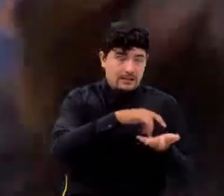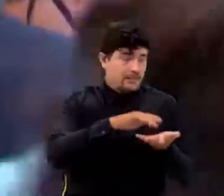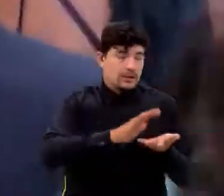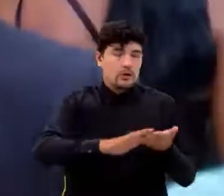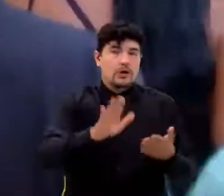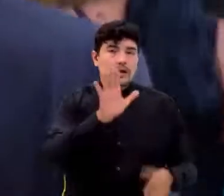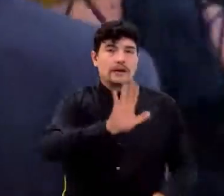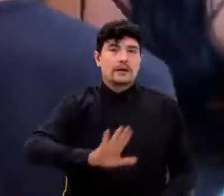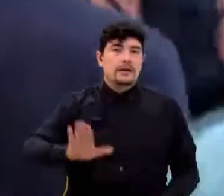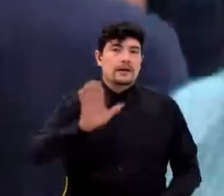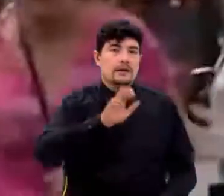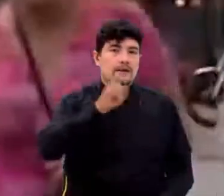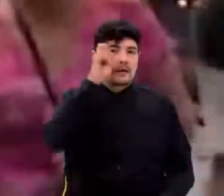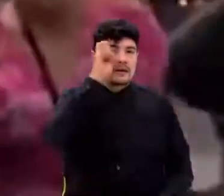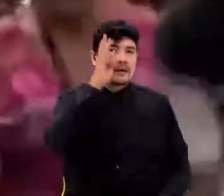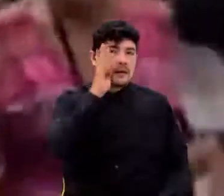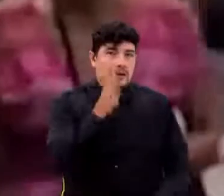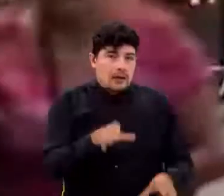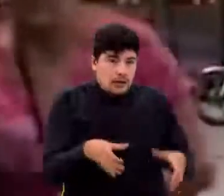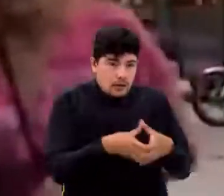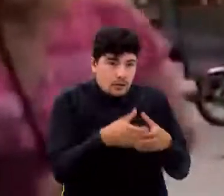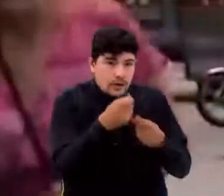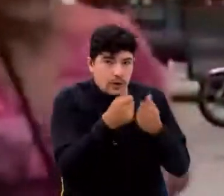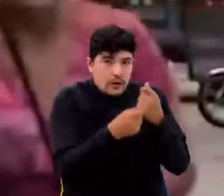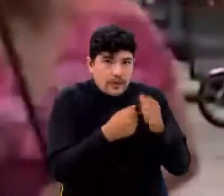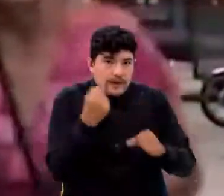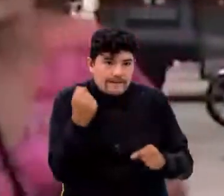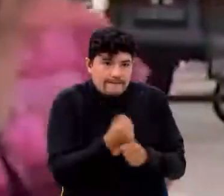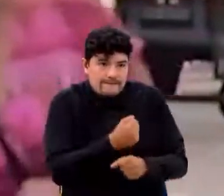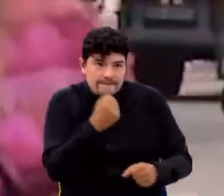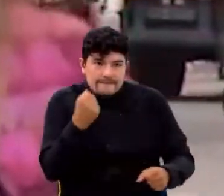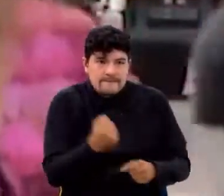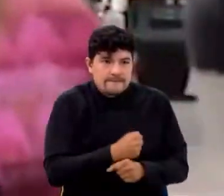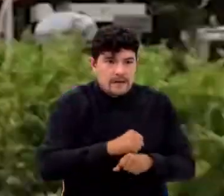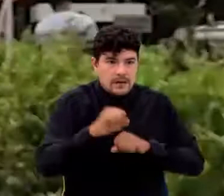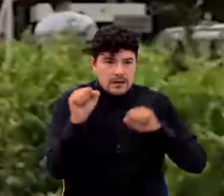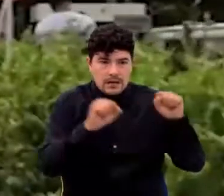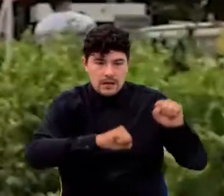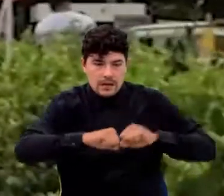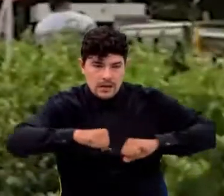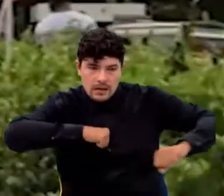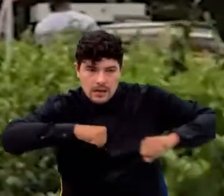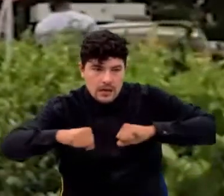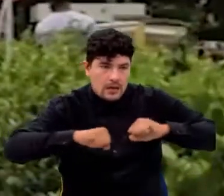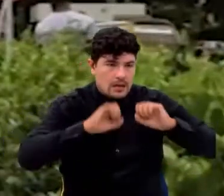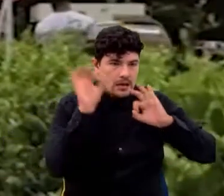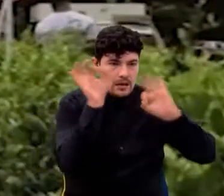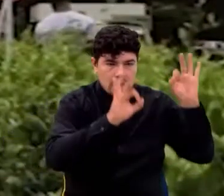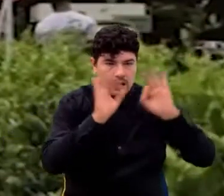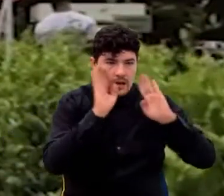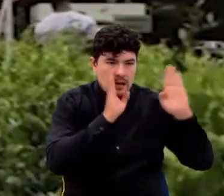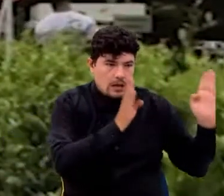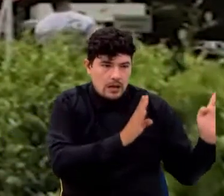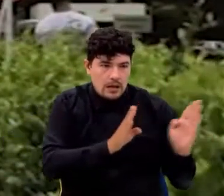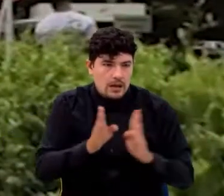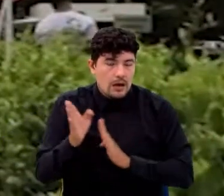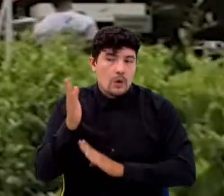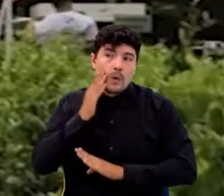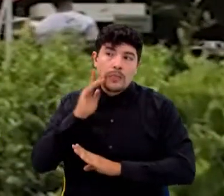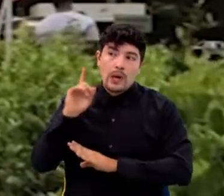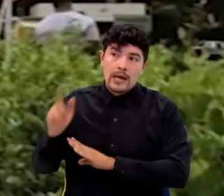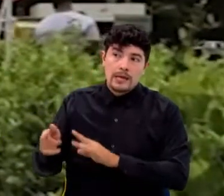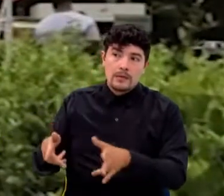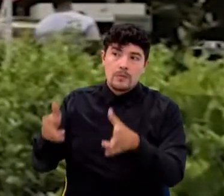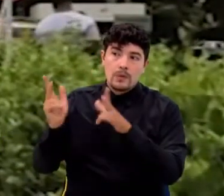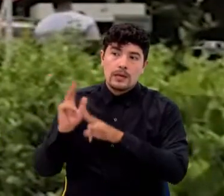venido trabajando para que la apertura no sea solo un acto simbólico, sino que sea el punto de partida para el intercambio comercial entre